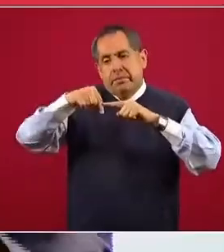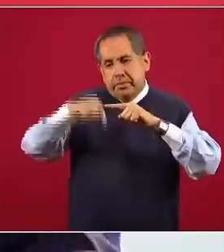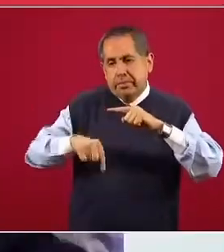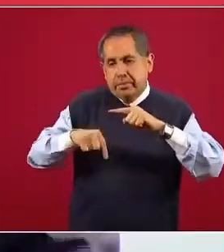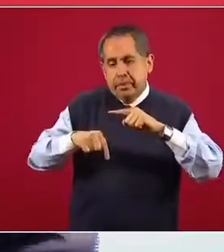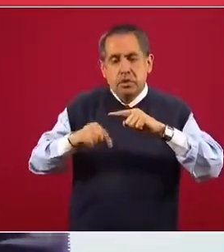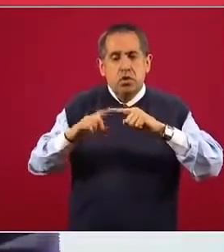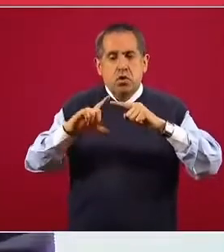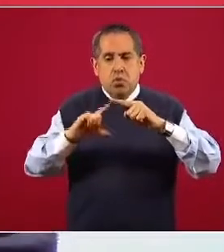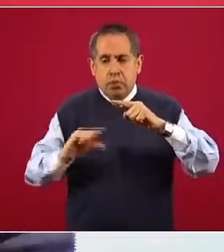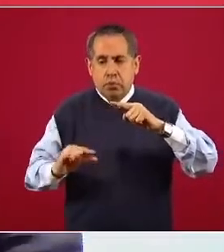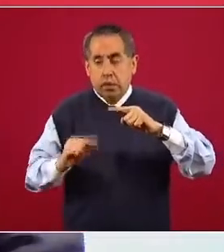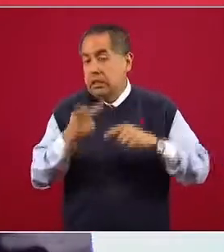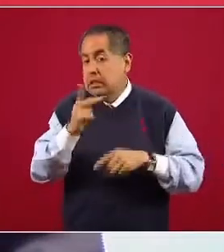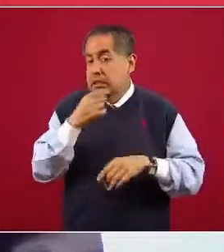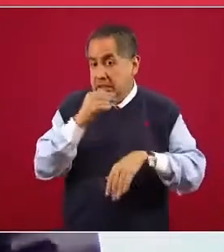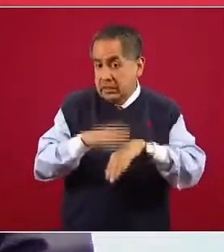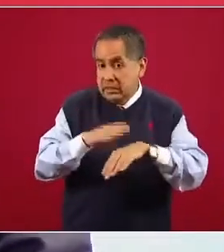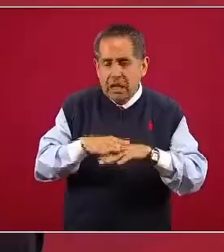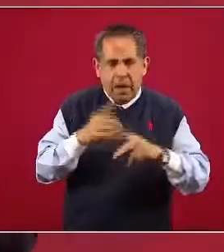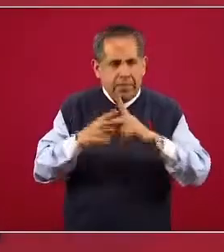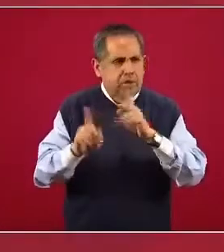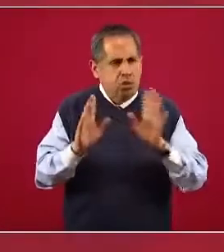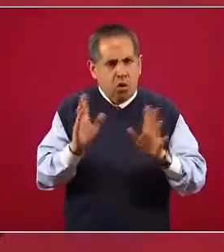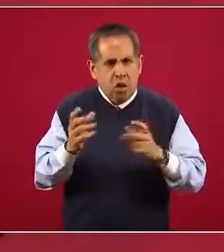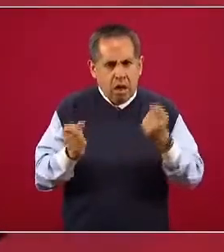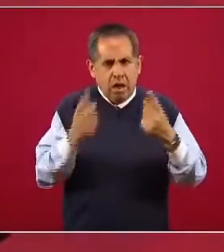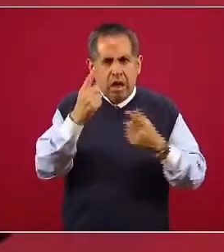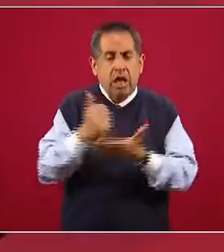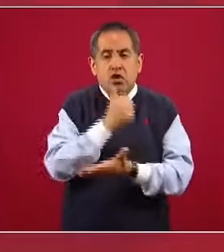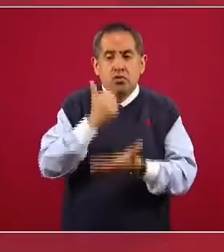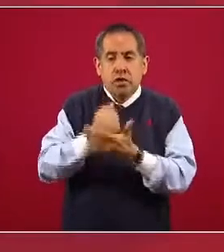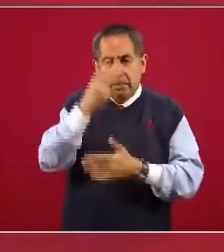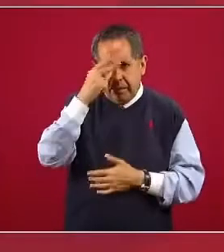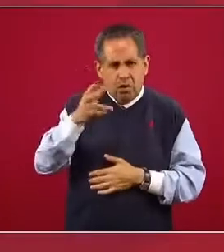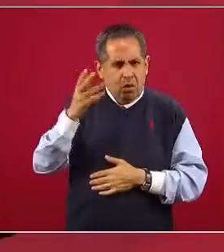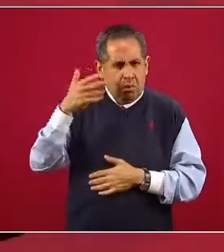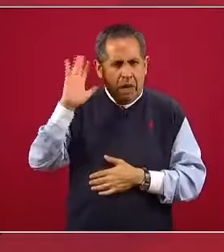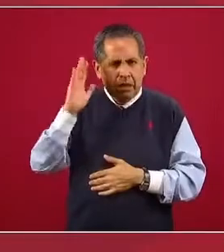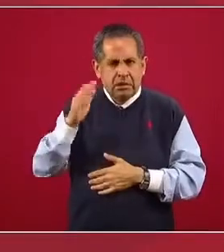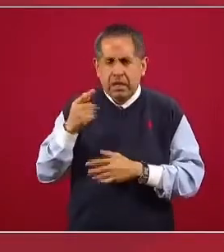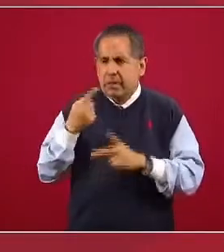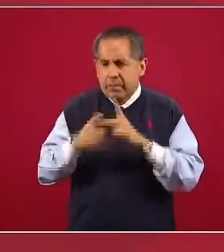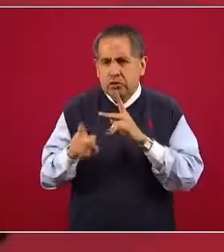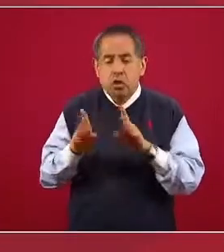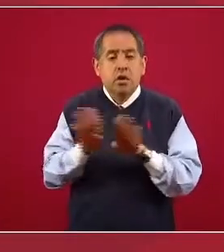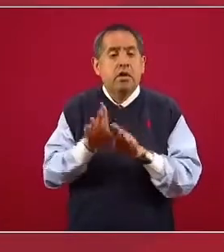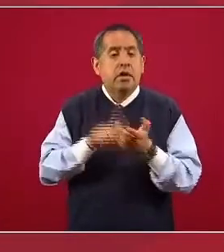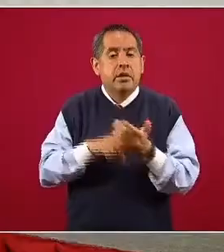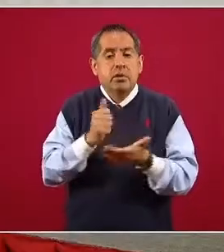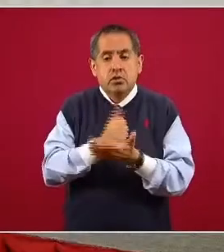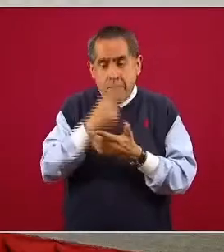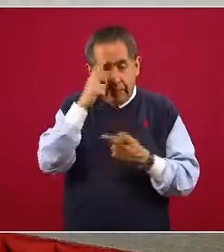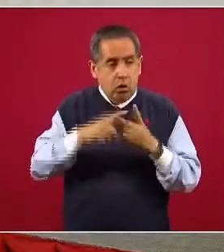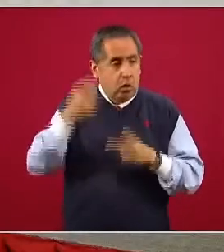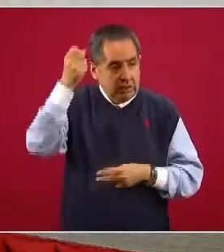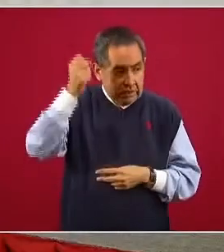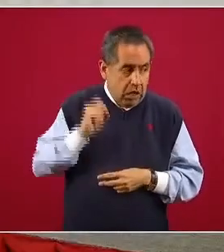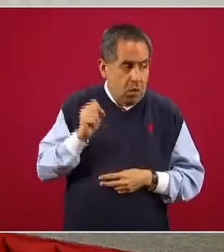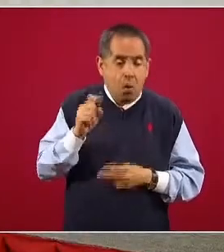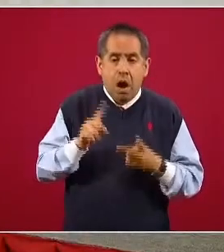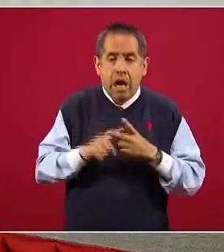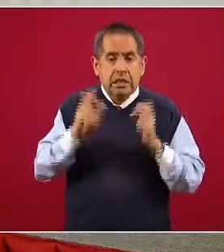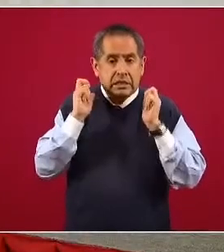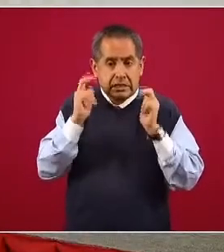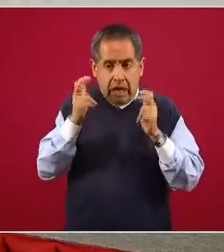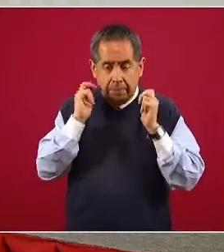el decrecimiento, cosa que ya empezó y lo hemos mostrado en la Ciudad de México, de hecho más que empezó en la Ciudad de México, en Sinaloa,